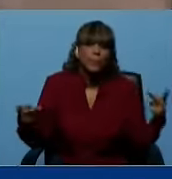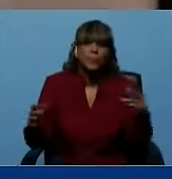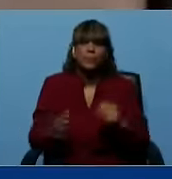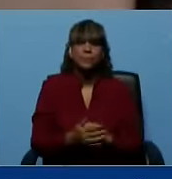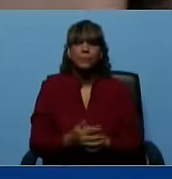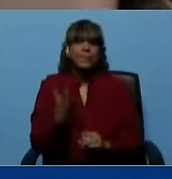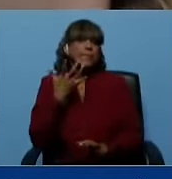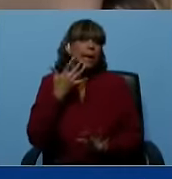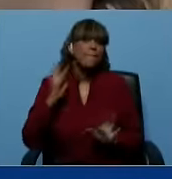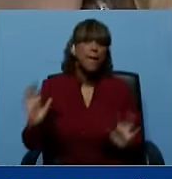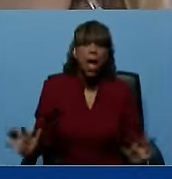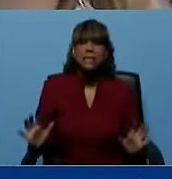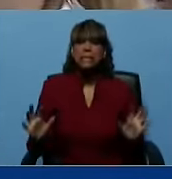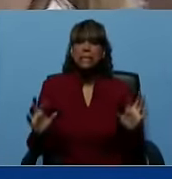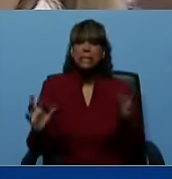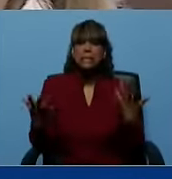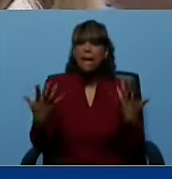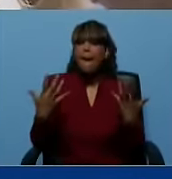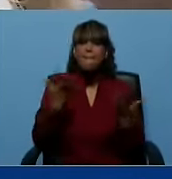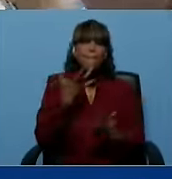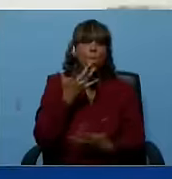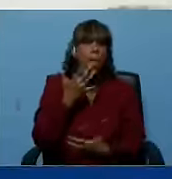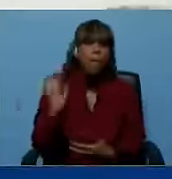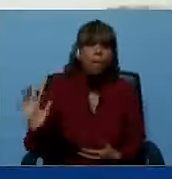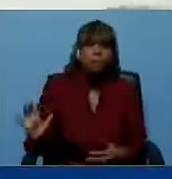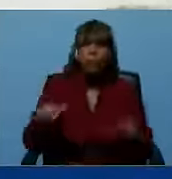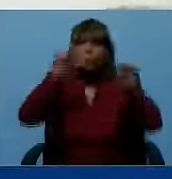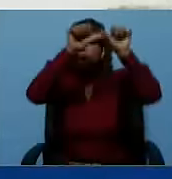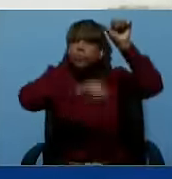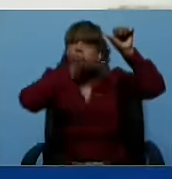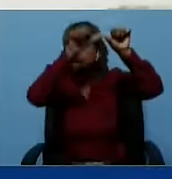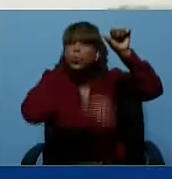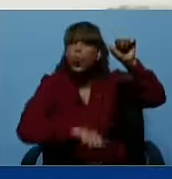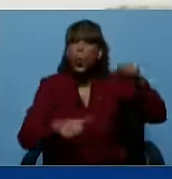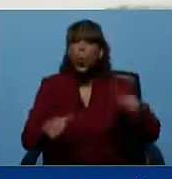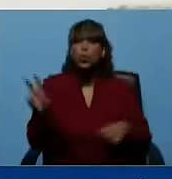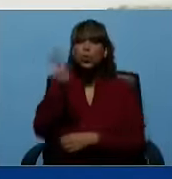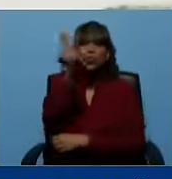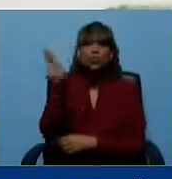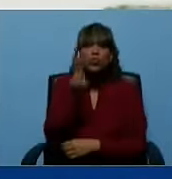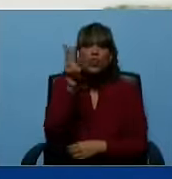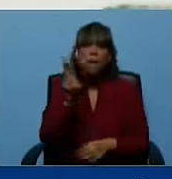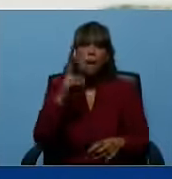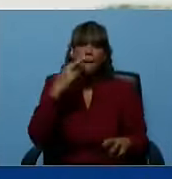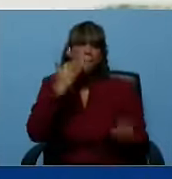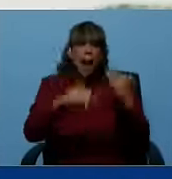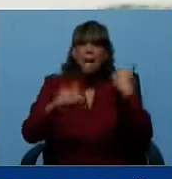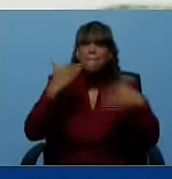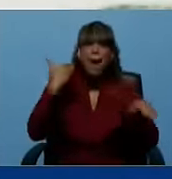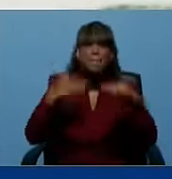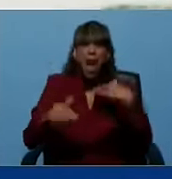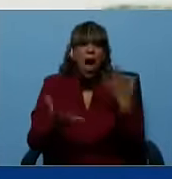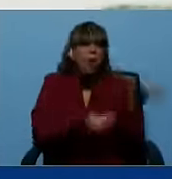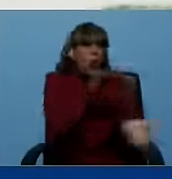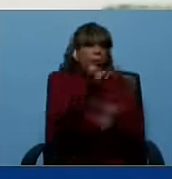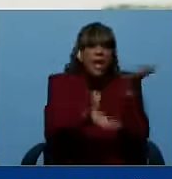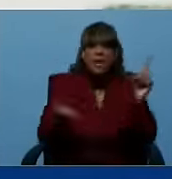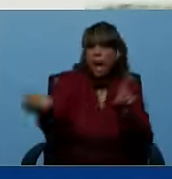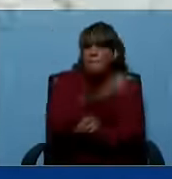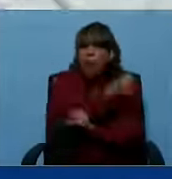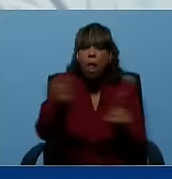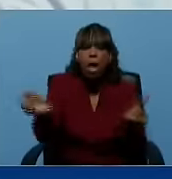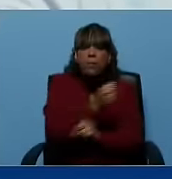¿Qué pasa si salen las redes? Y si las redes la utilizan para mandar a quemar, a matar, a la